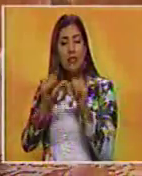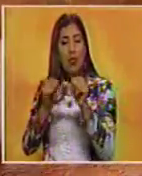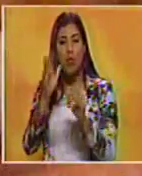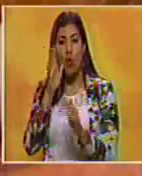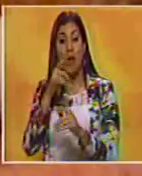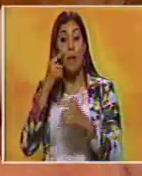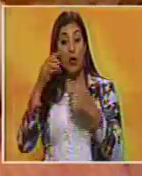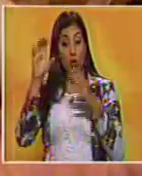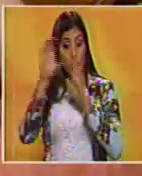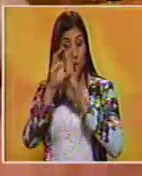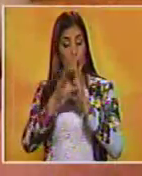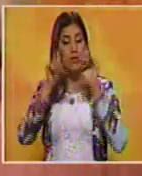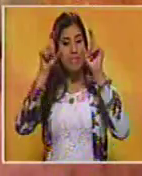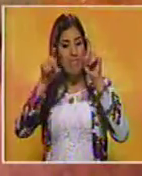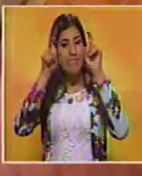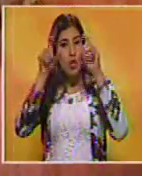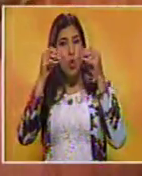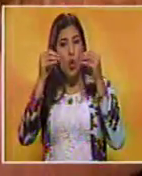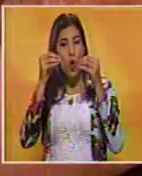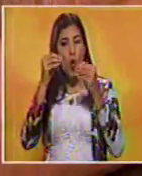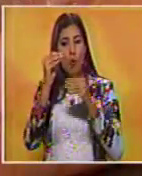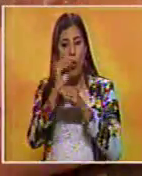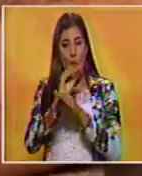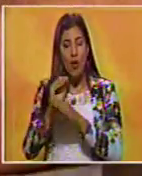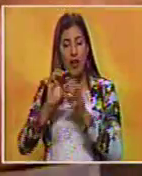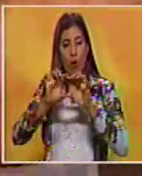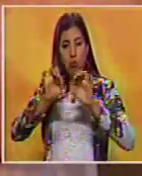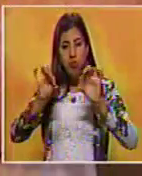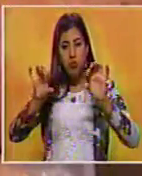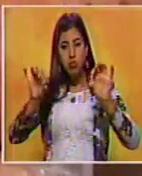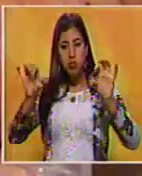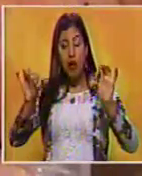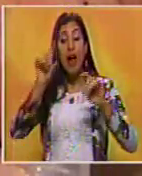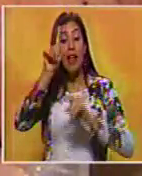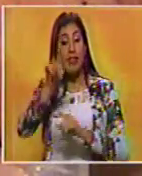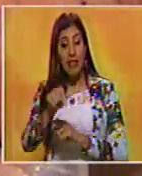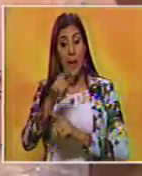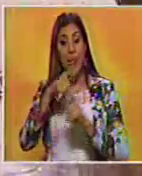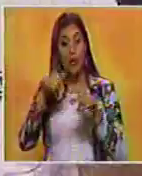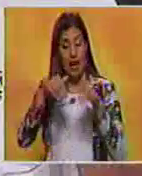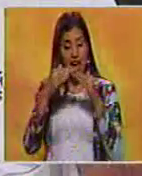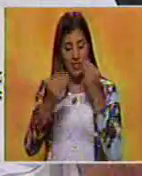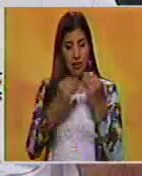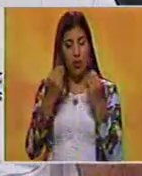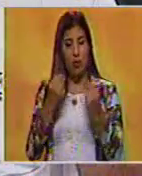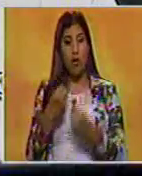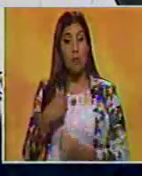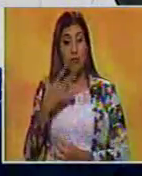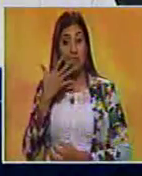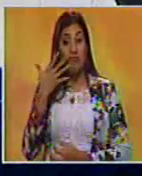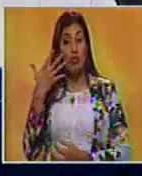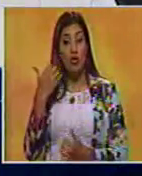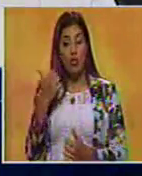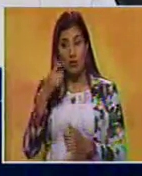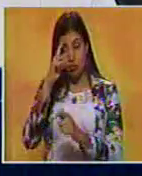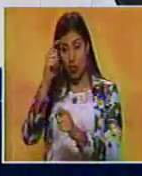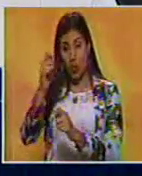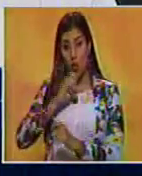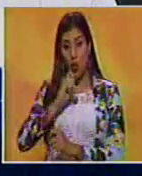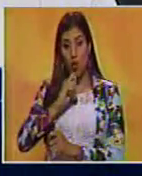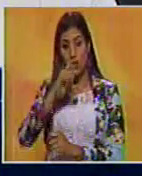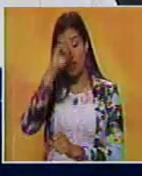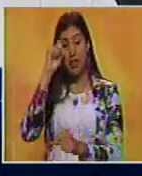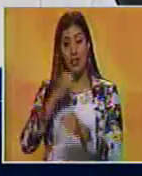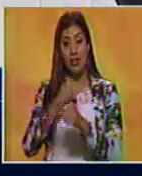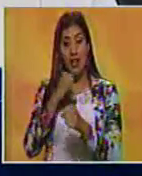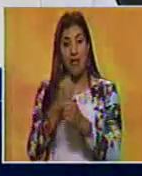sus cursos aprenden a hacer conservas y embutidos, incluso en casa. Para mí es un gran orgullo ser reconocido por el